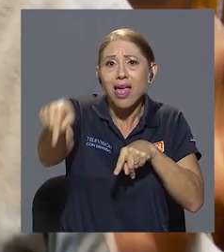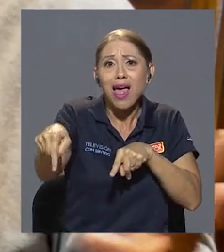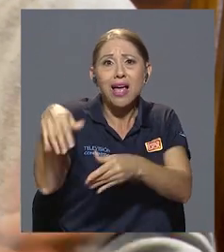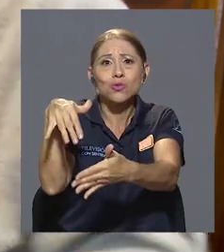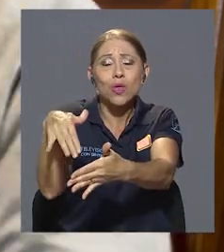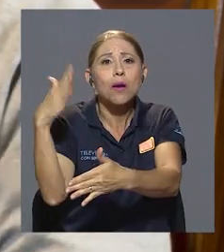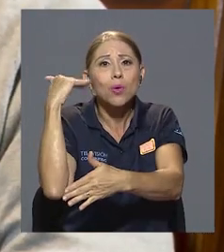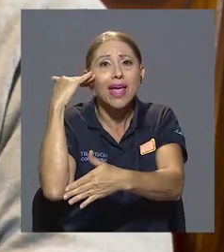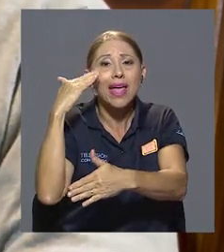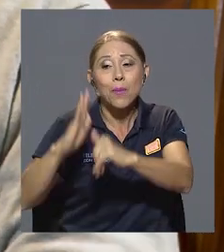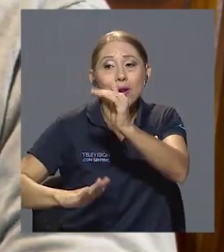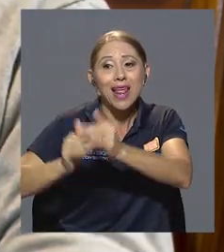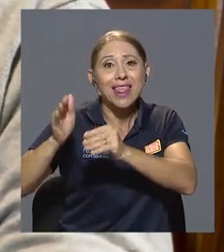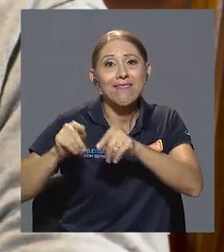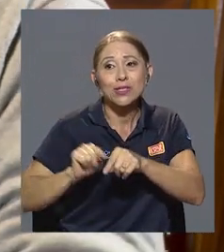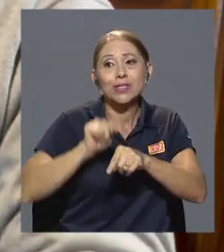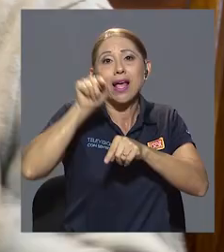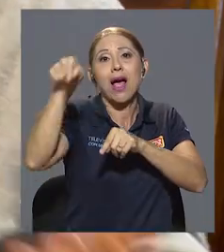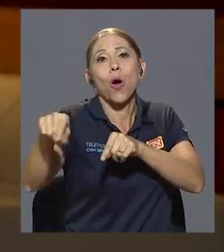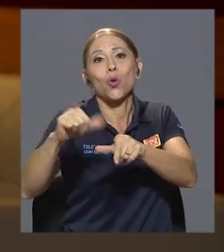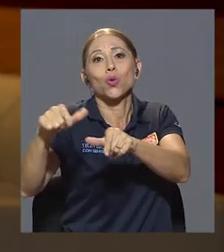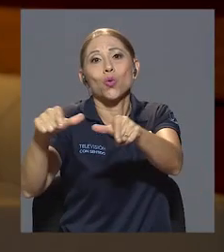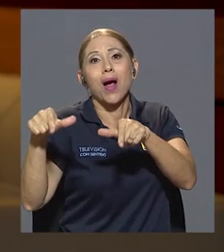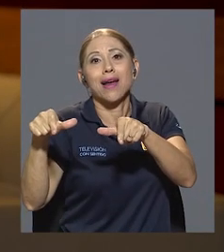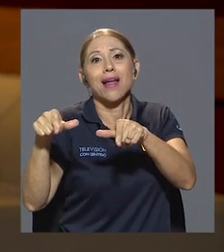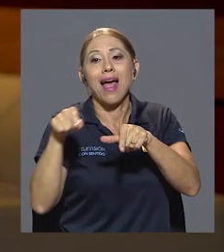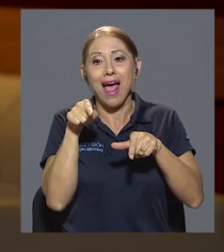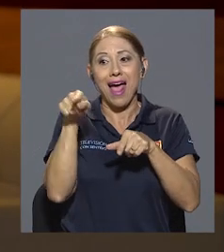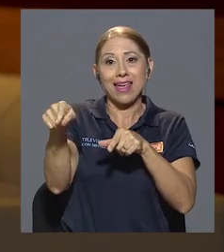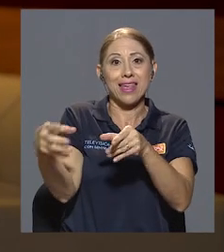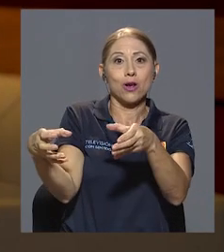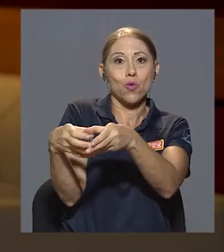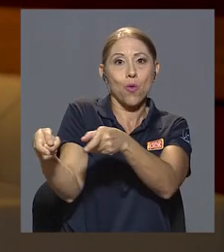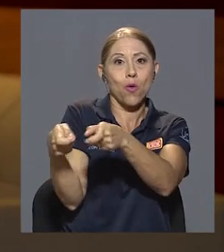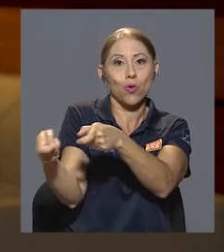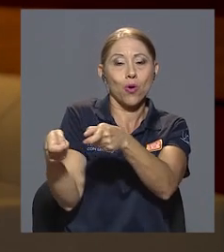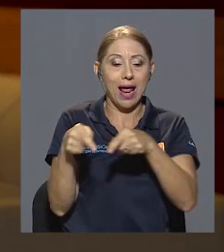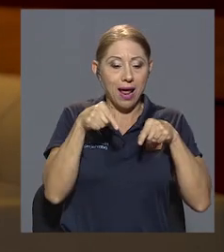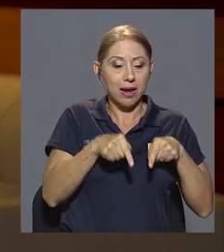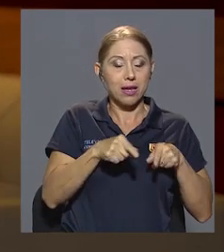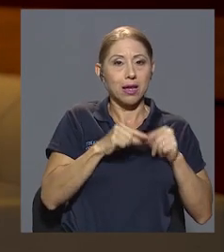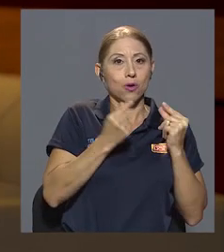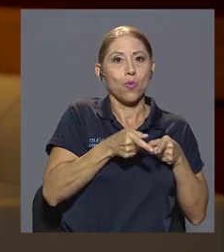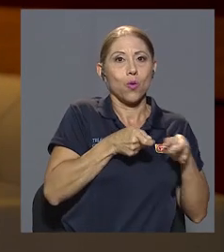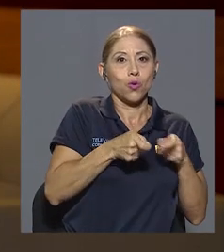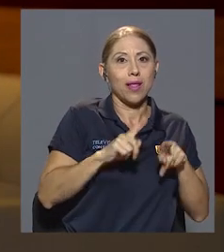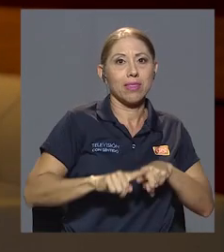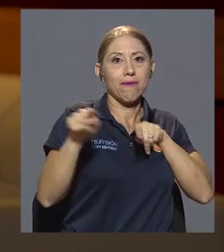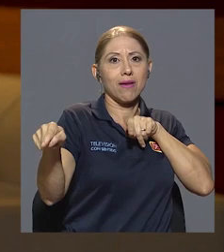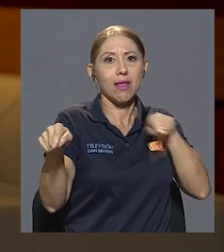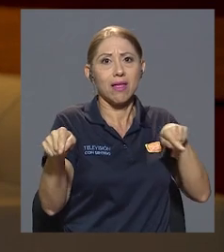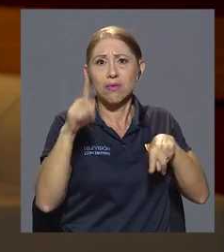edificio de la secundaria está controlado por una pandilla distinta a la que controla el sector de mi colonia